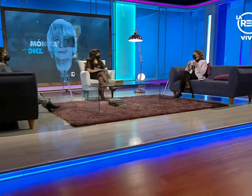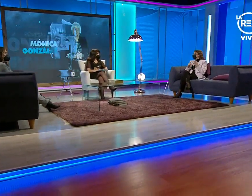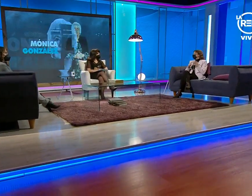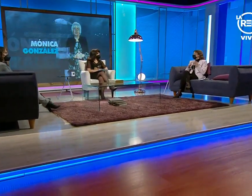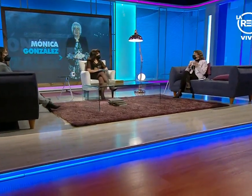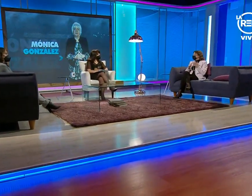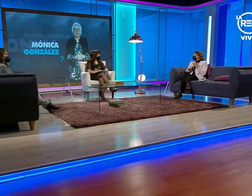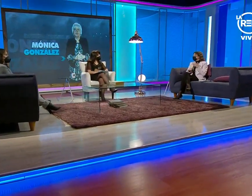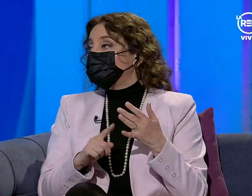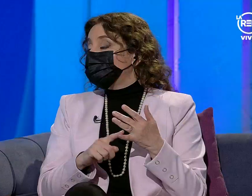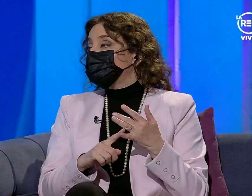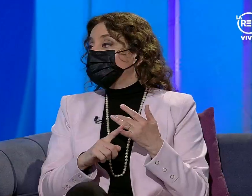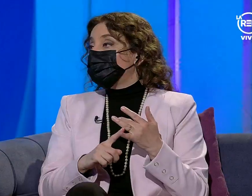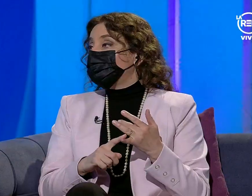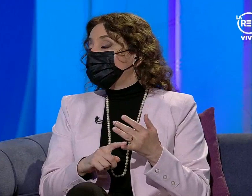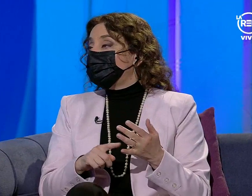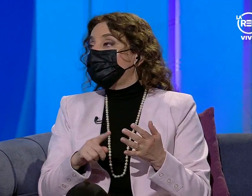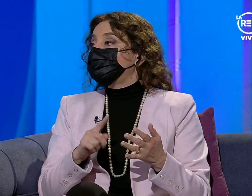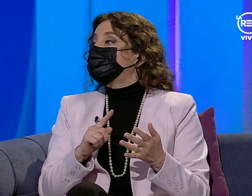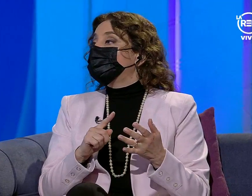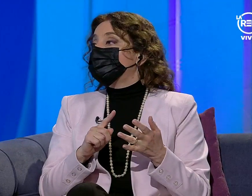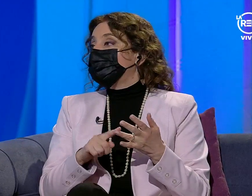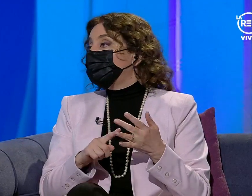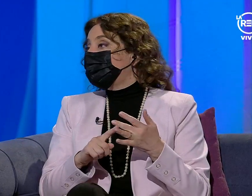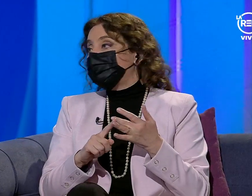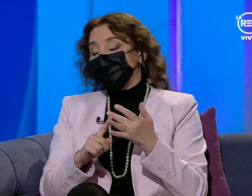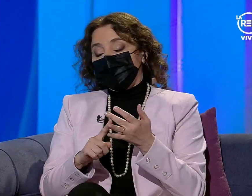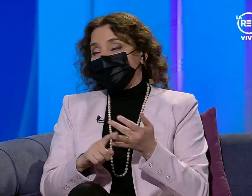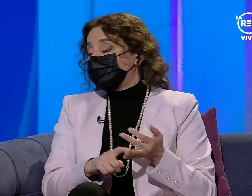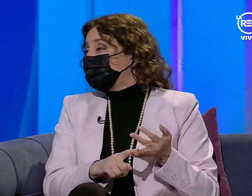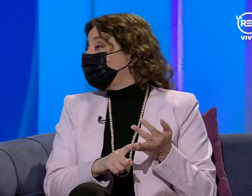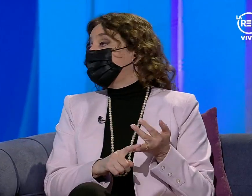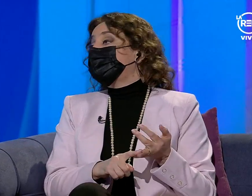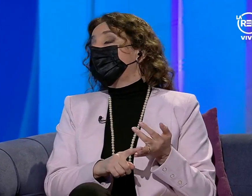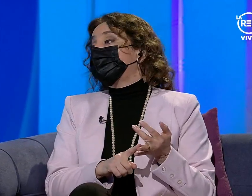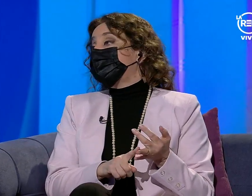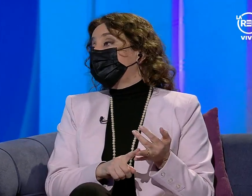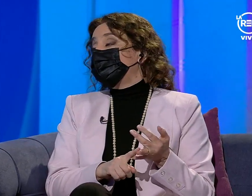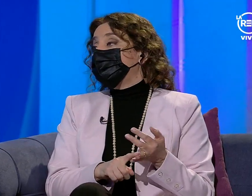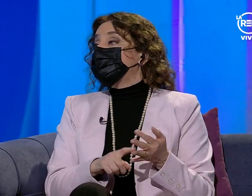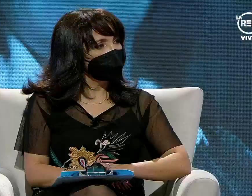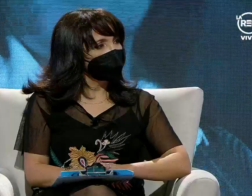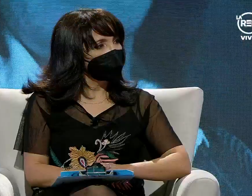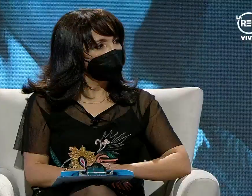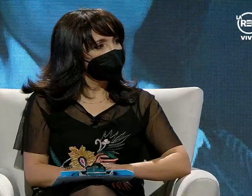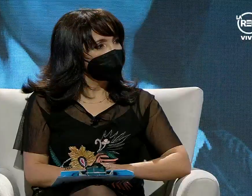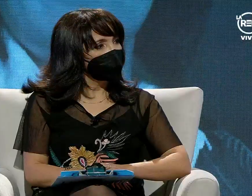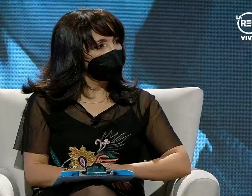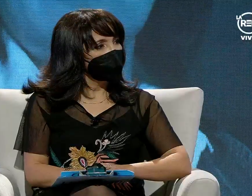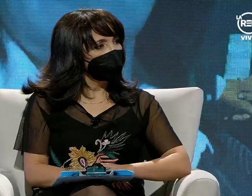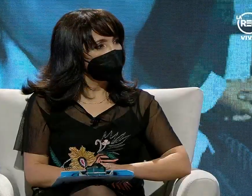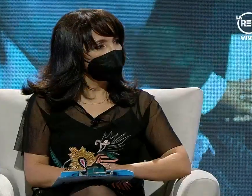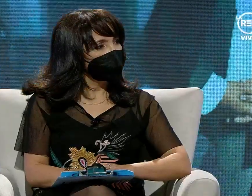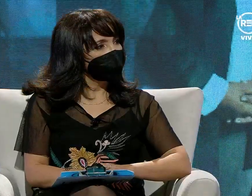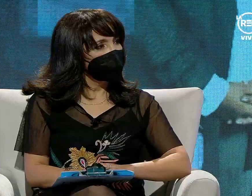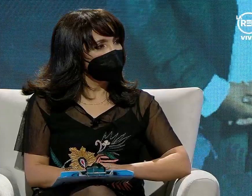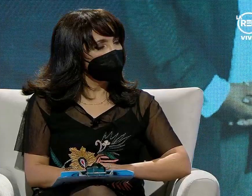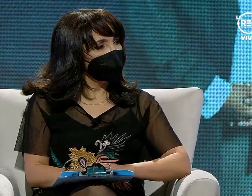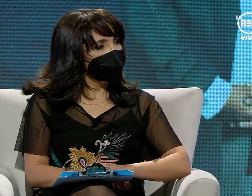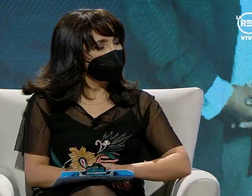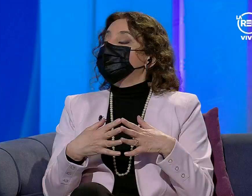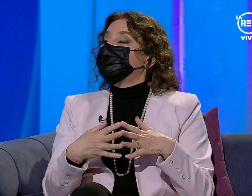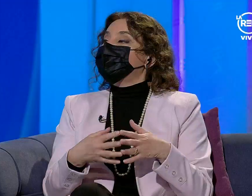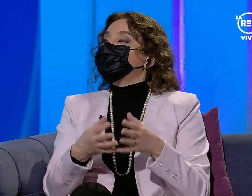vía quórums supremayoritarios, vía senadores designados hasta el 2005, vía tribunal